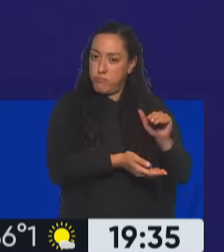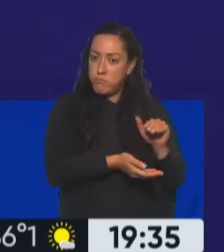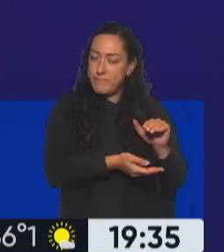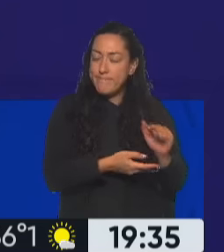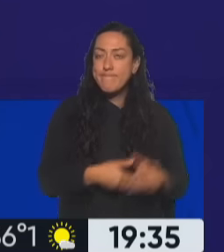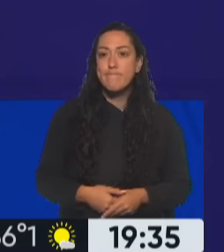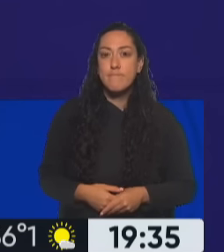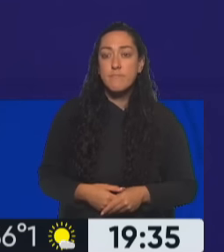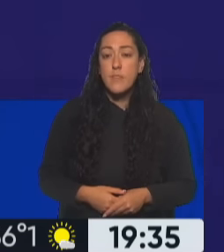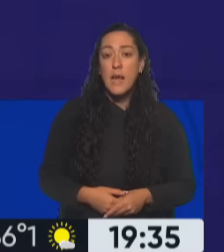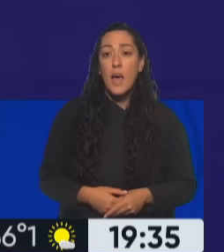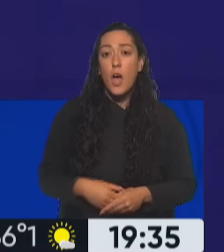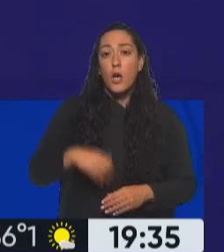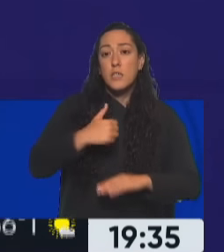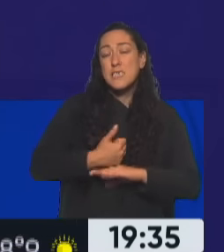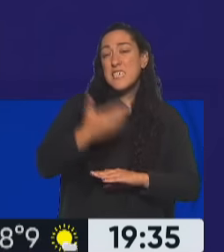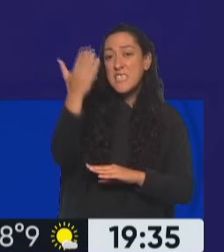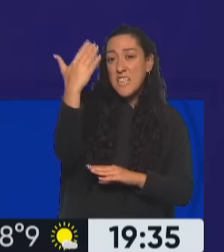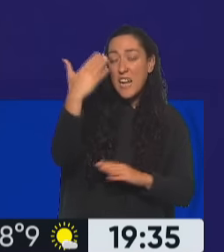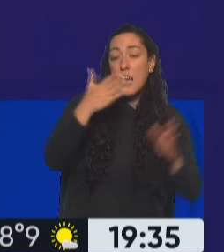La charla tiene 3 bloques.